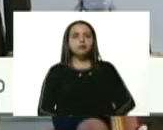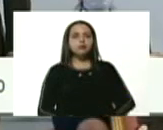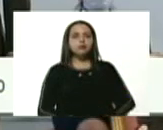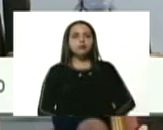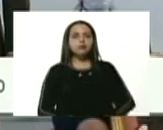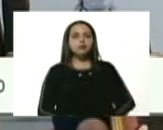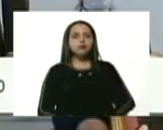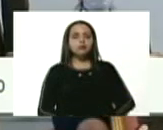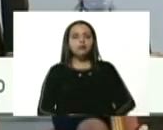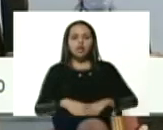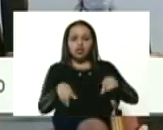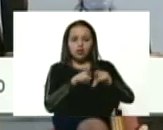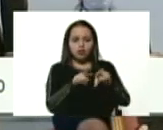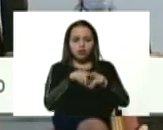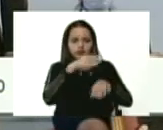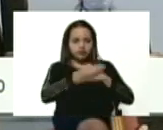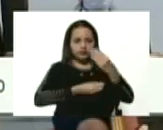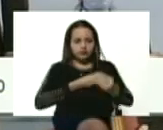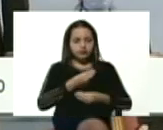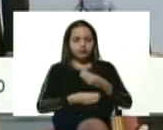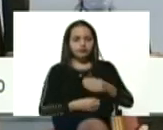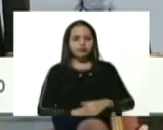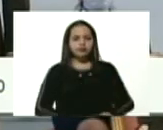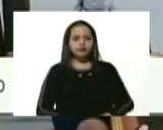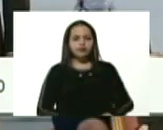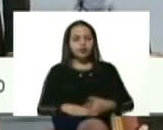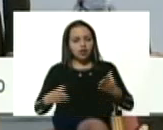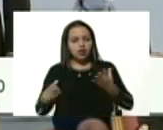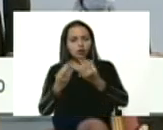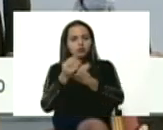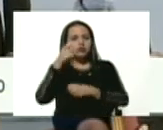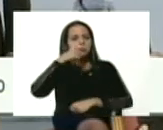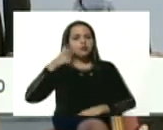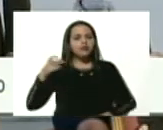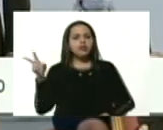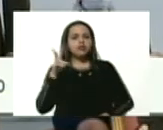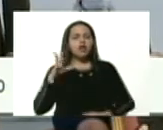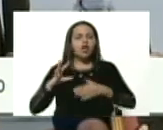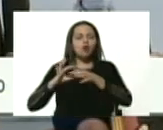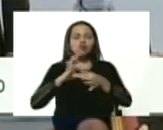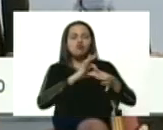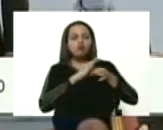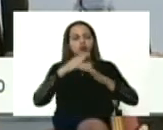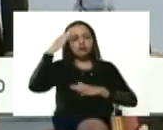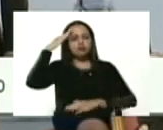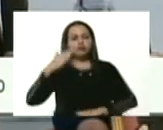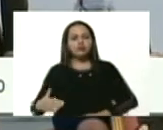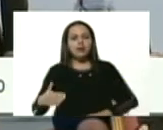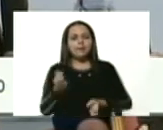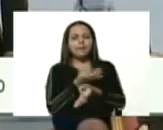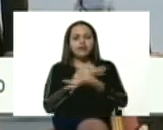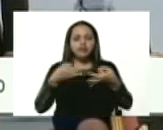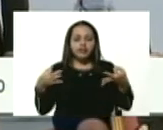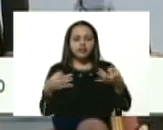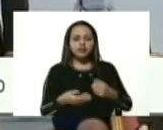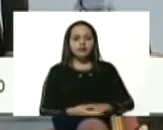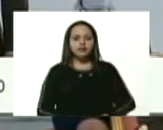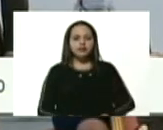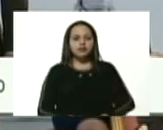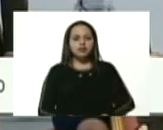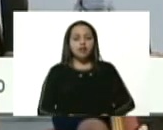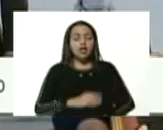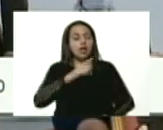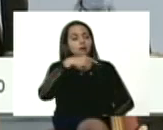como vamos a hacer, junto al pueblo de Venezuela en unión cívico-militar perfecta, el